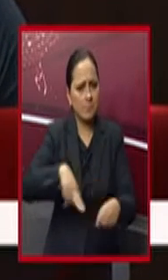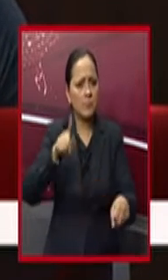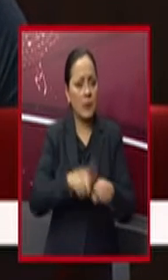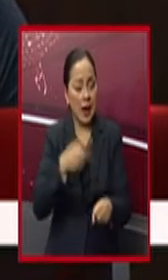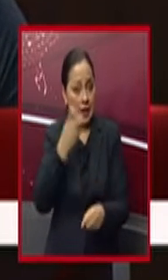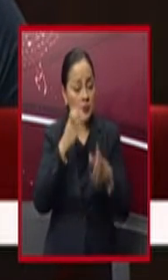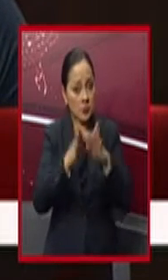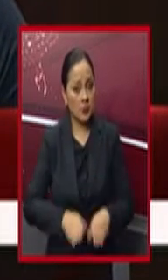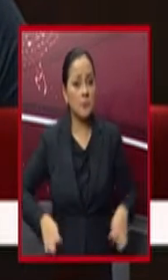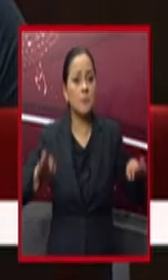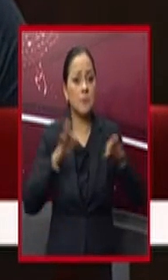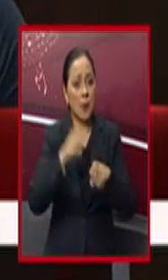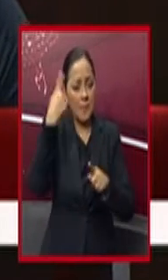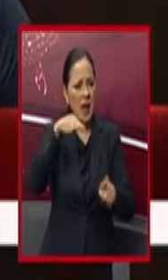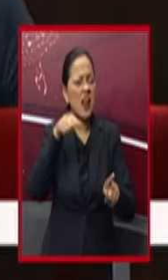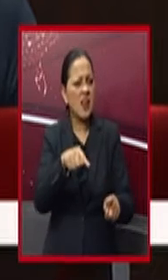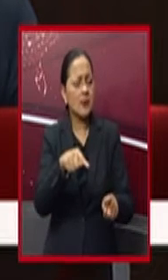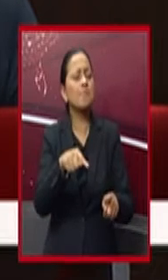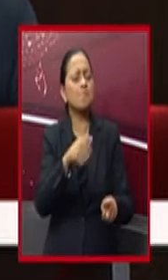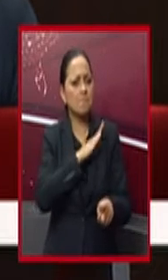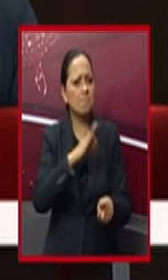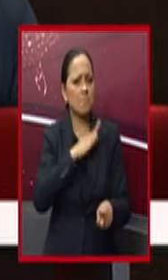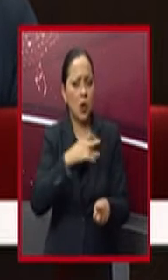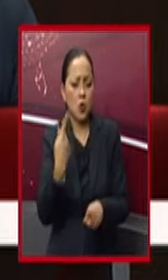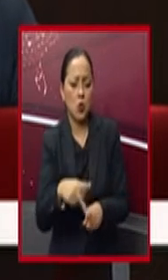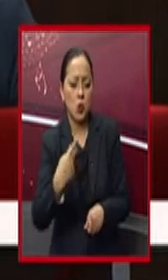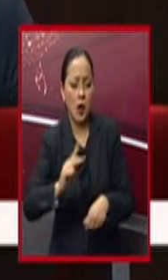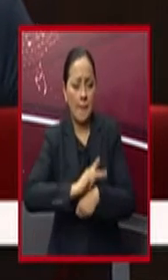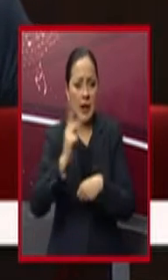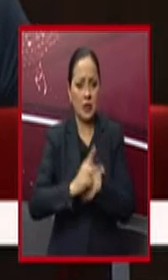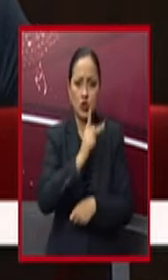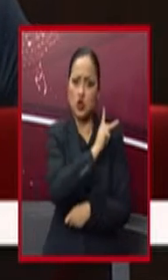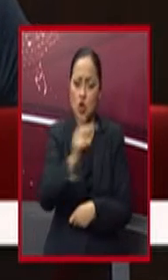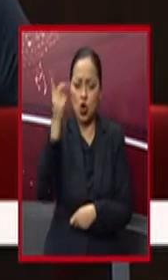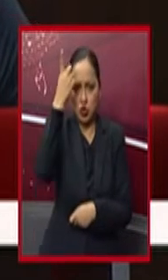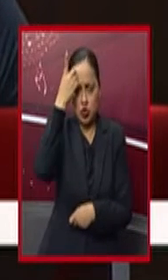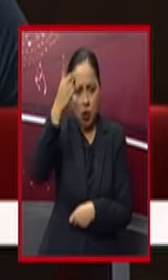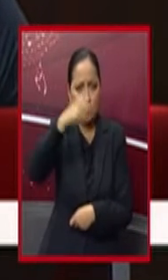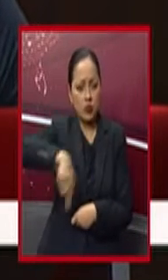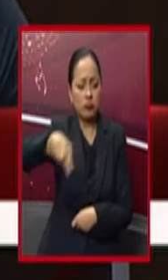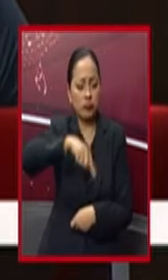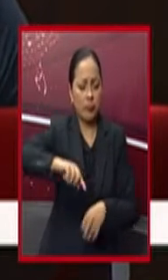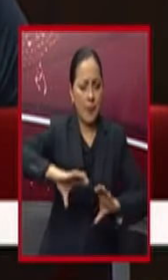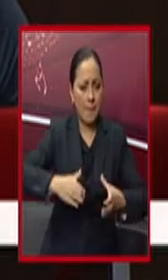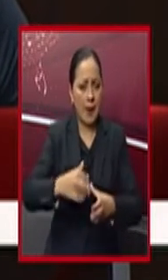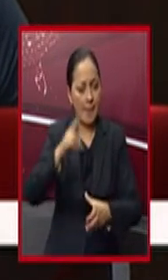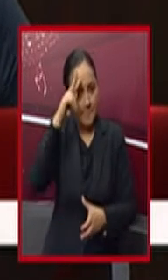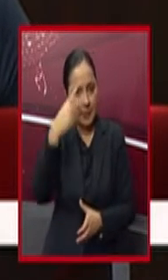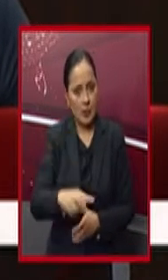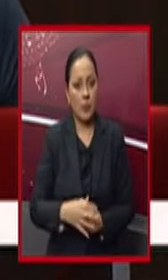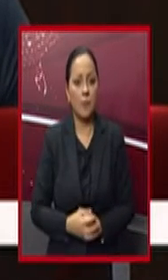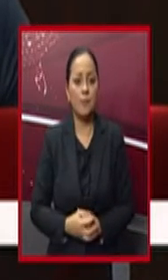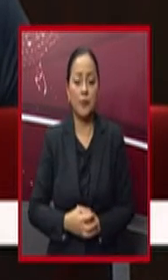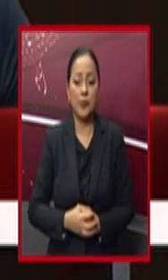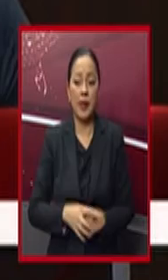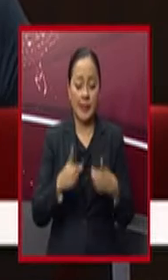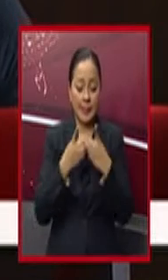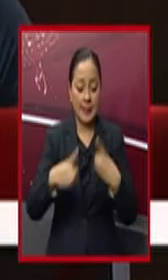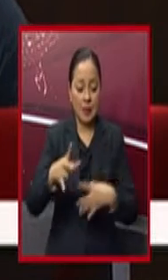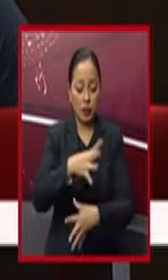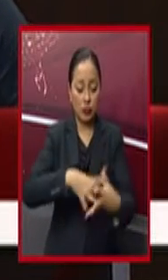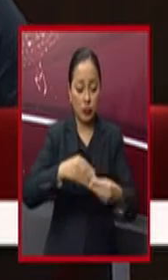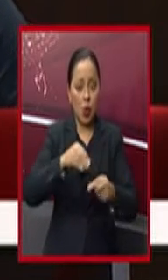elementos estratégicos y patrimonio de todos los mexicanos. El desarrollo basado en la